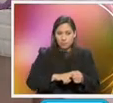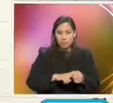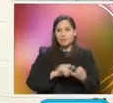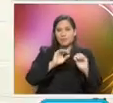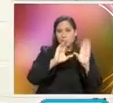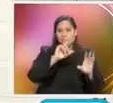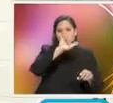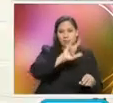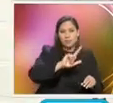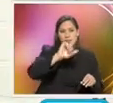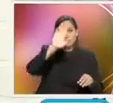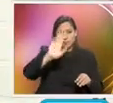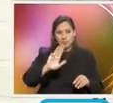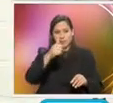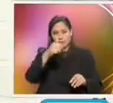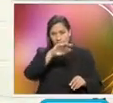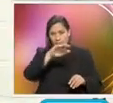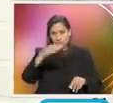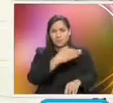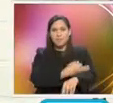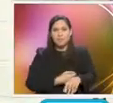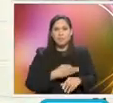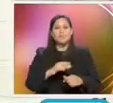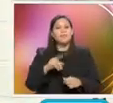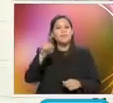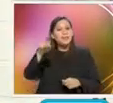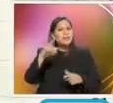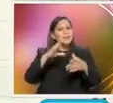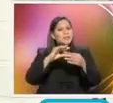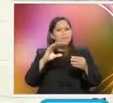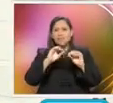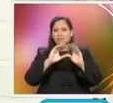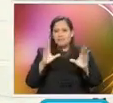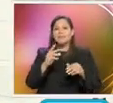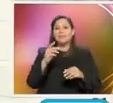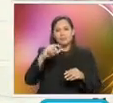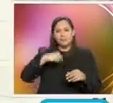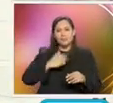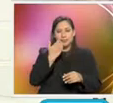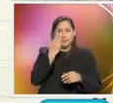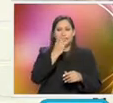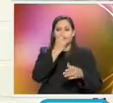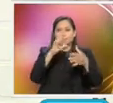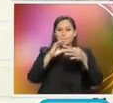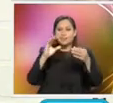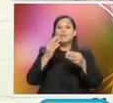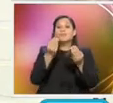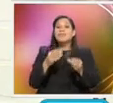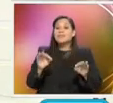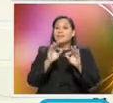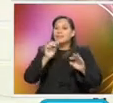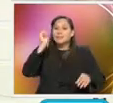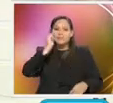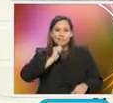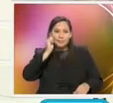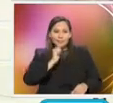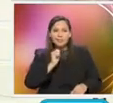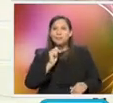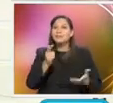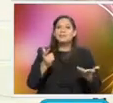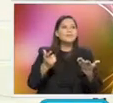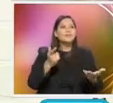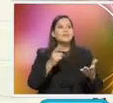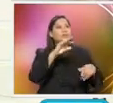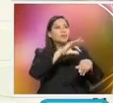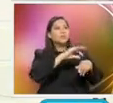y miércoles a las 6:30 de la tarde. Él hace mucho énfasis, y por eso quiero además mencionarlo, en la importancia de siempre orientarnos con